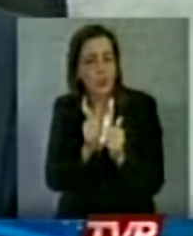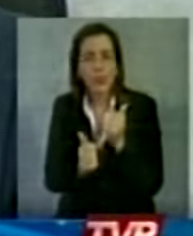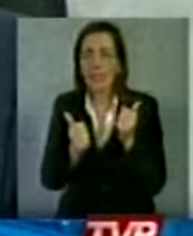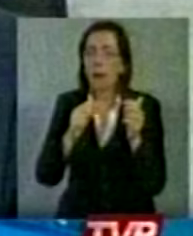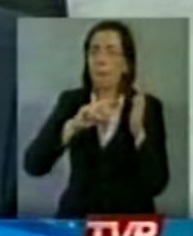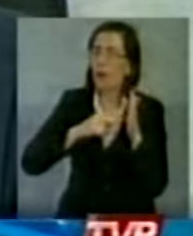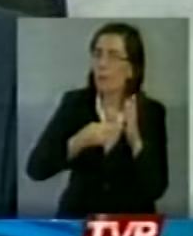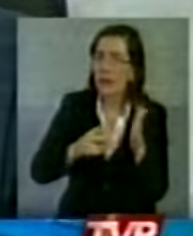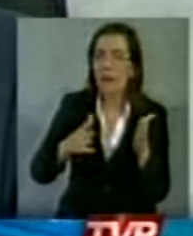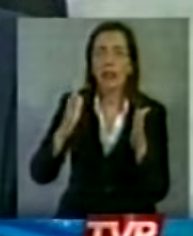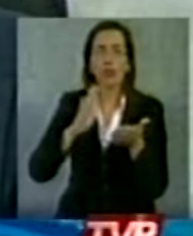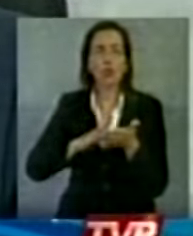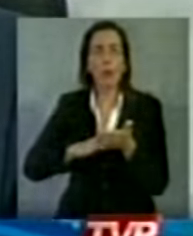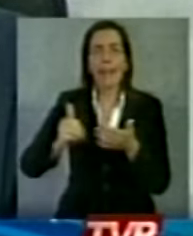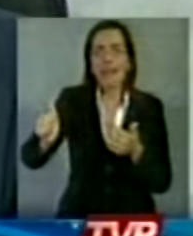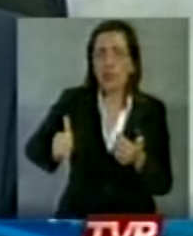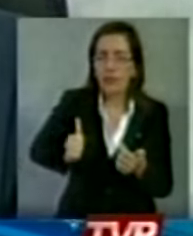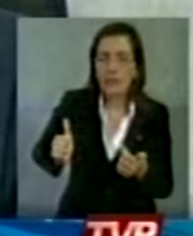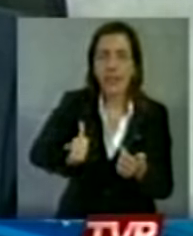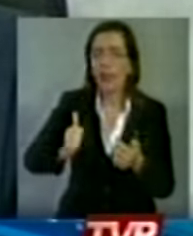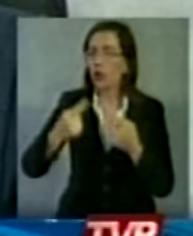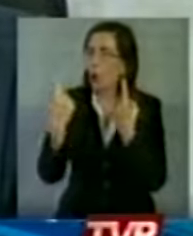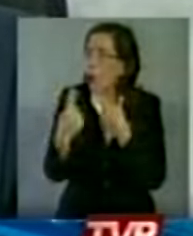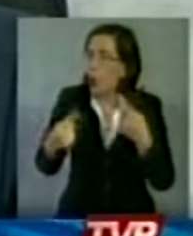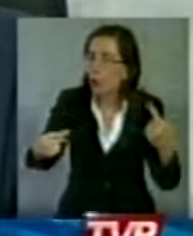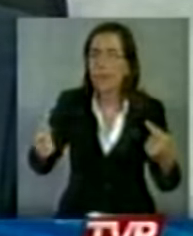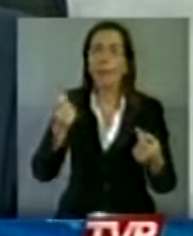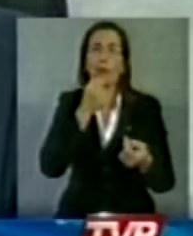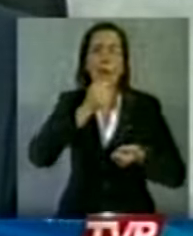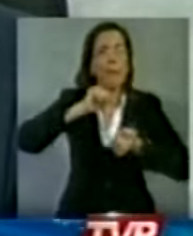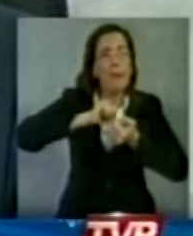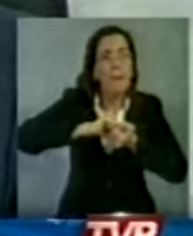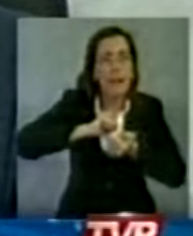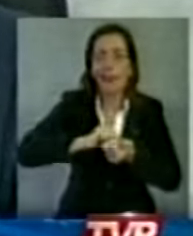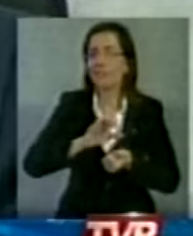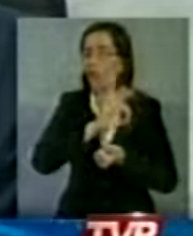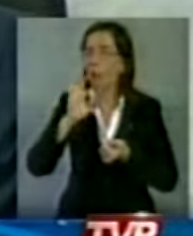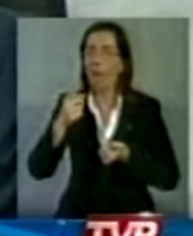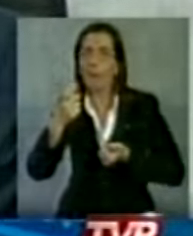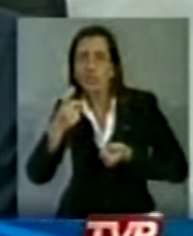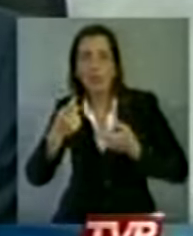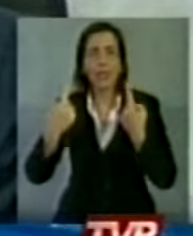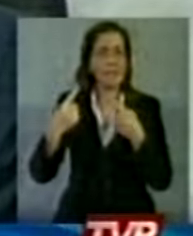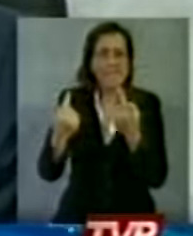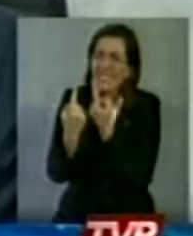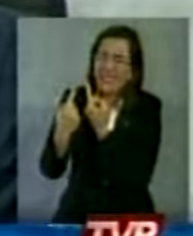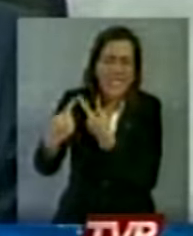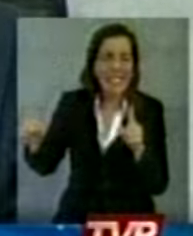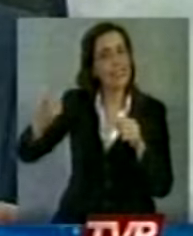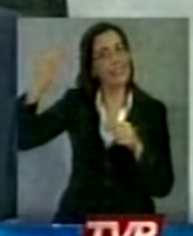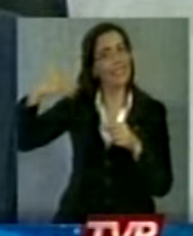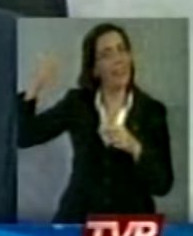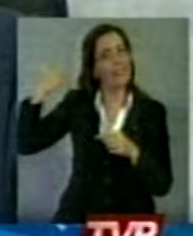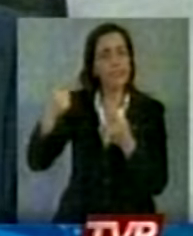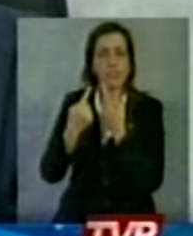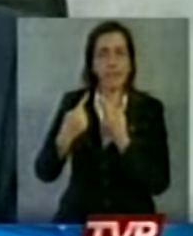muscular y recursos materiales, de imprentas y de armas de fuego. Eran los